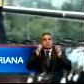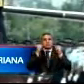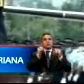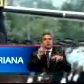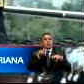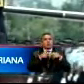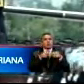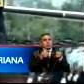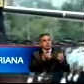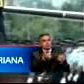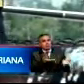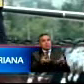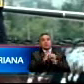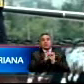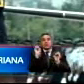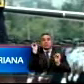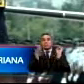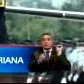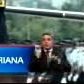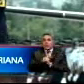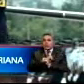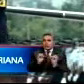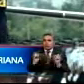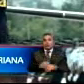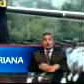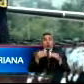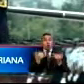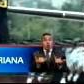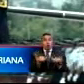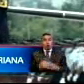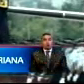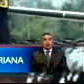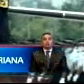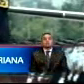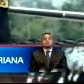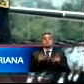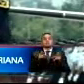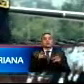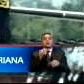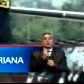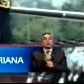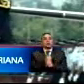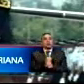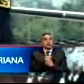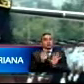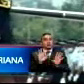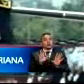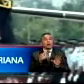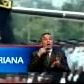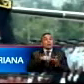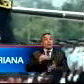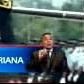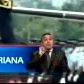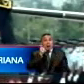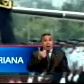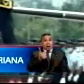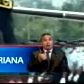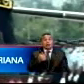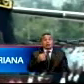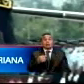manifestaciones sin violencia. Hoy harán lo mismo, y si mañana